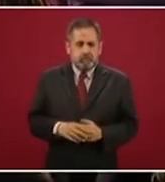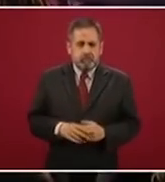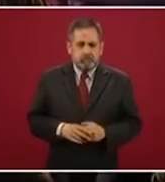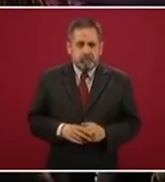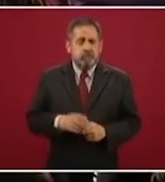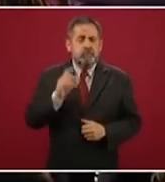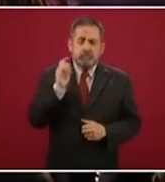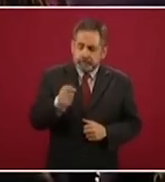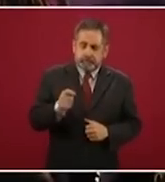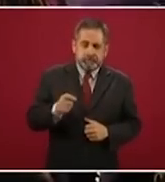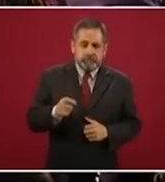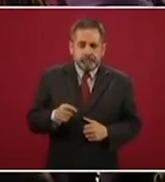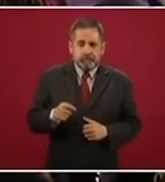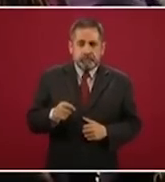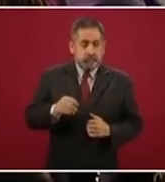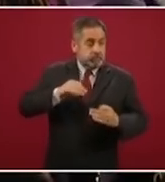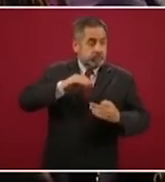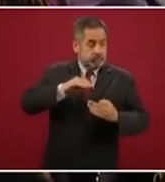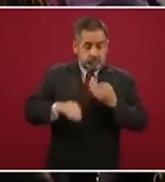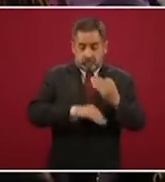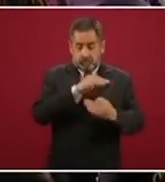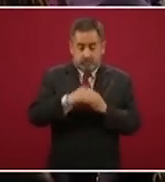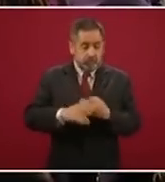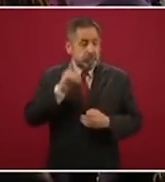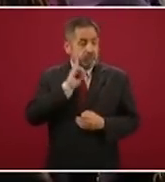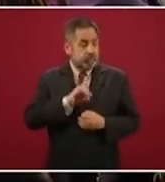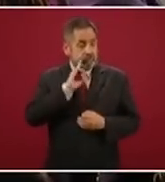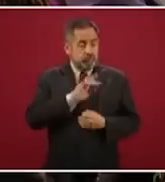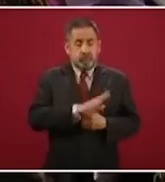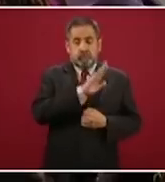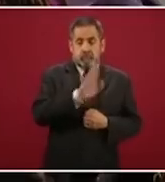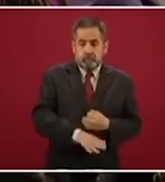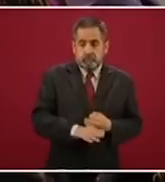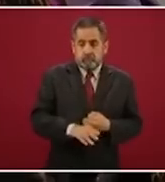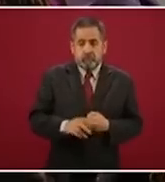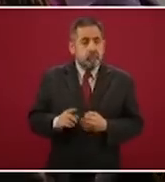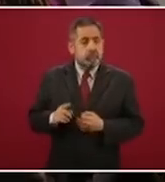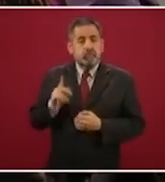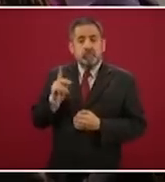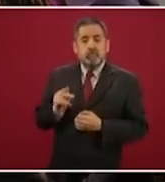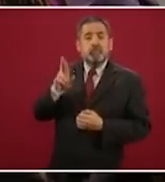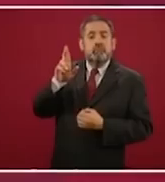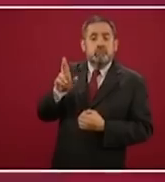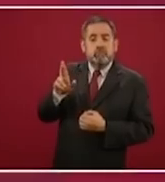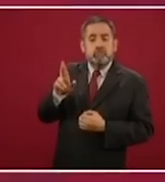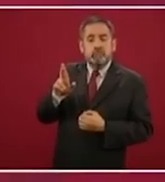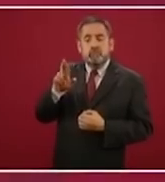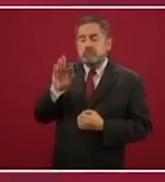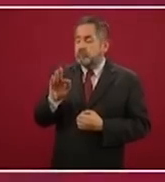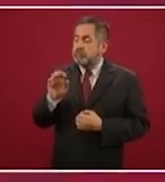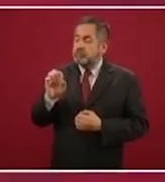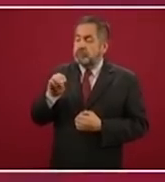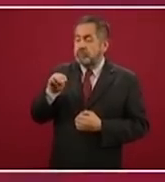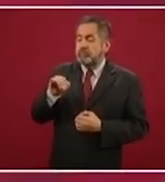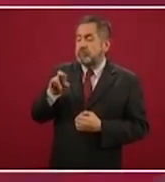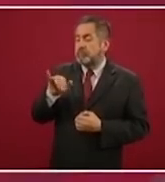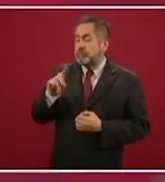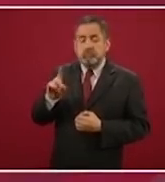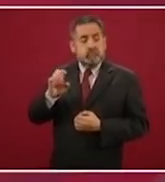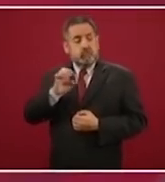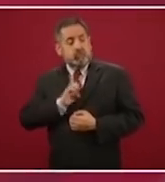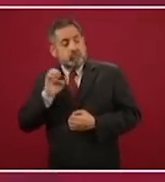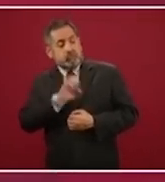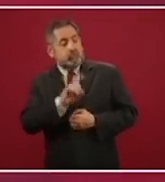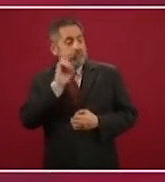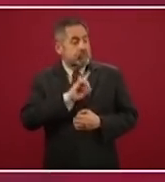No quiere decir que todas las mujeres que pierden la vida son por feminicidios.